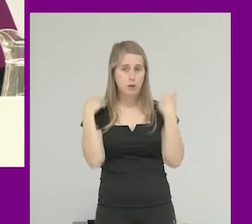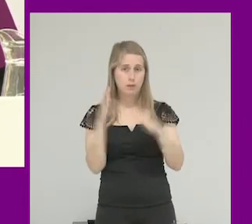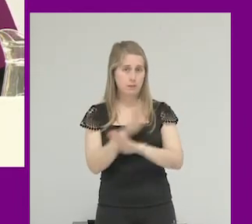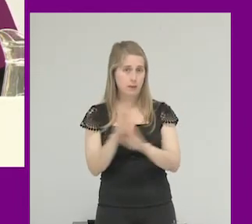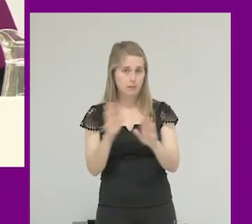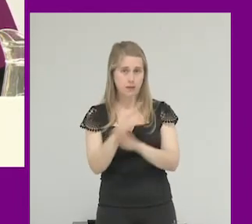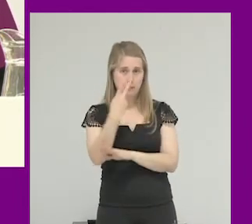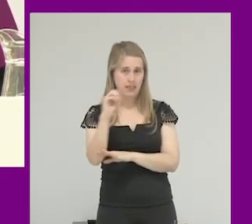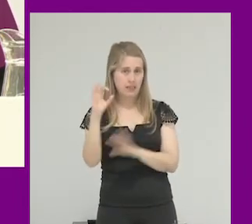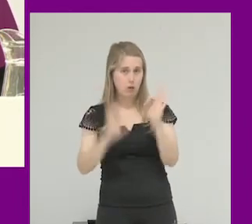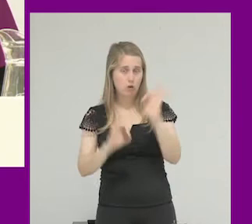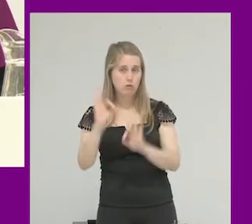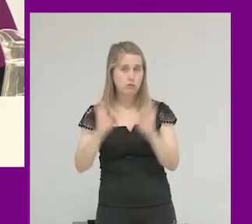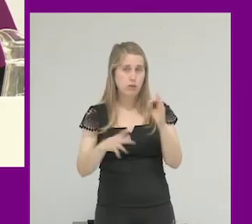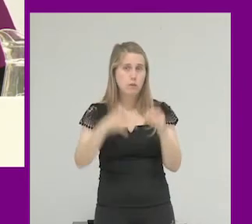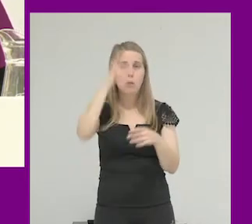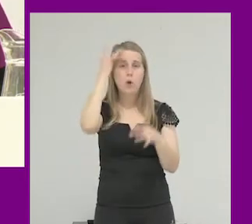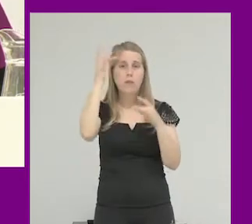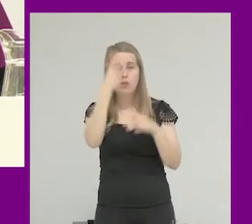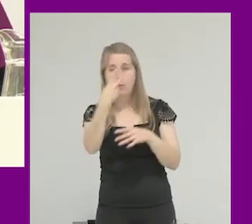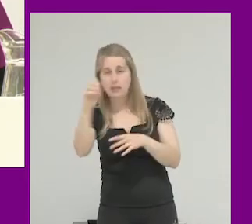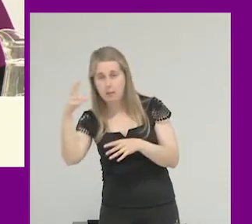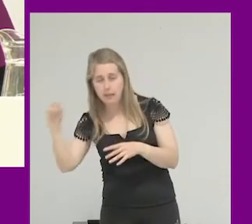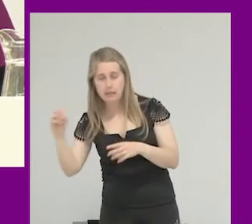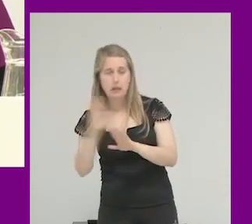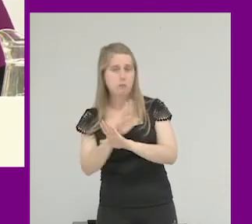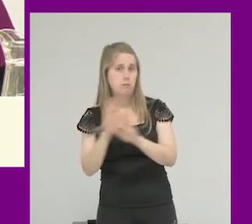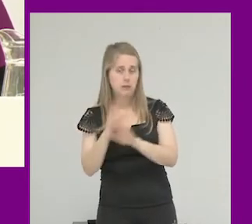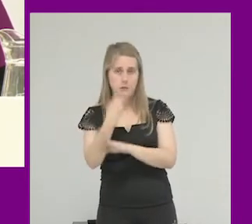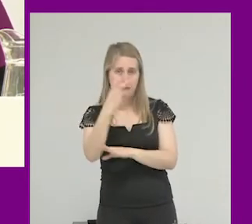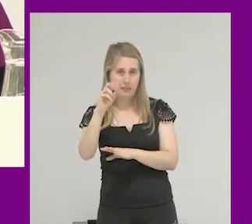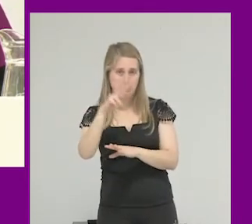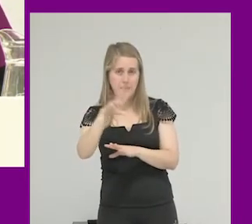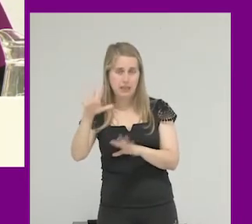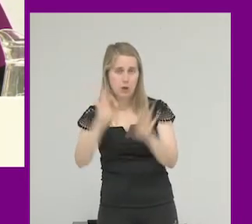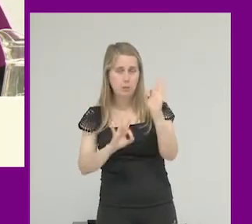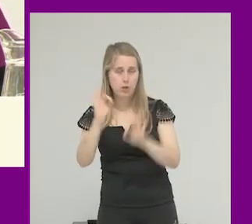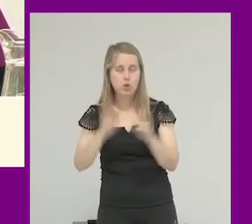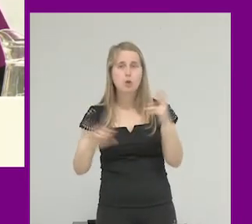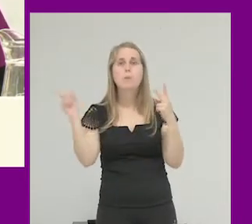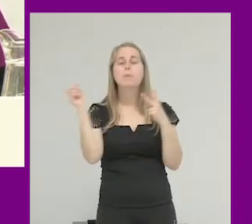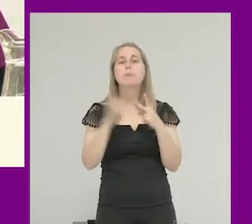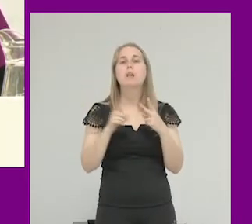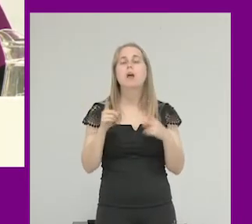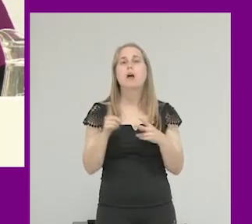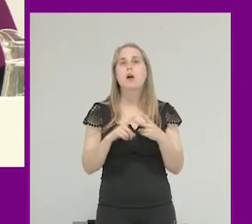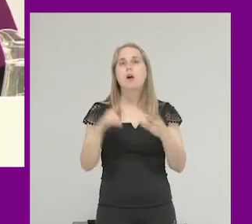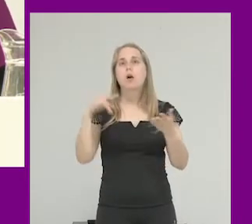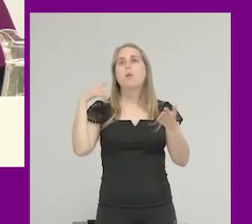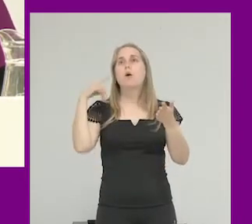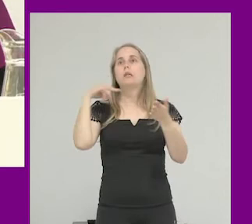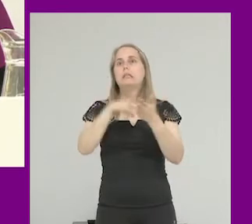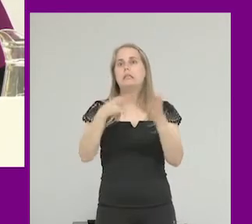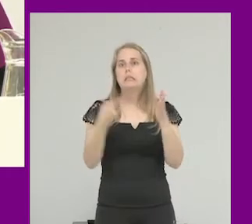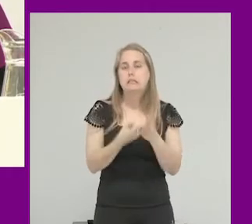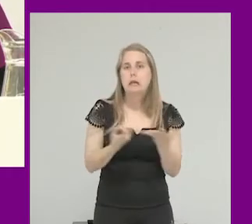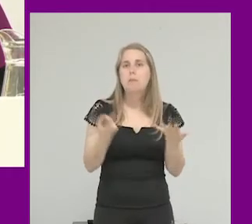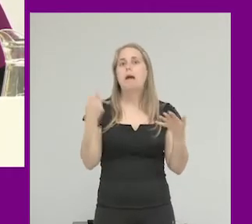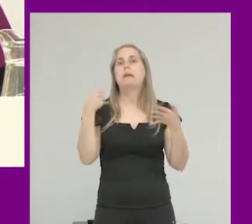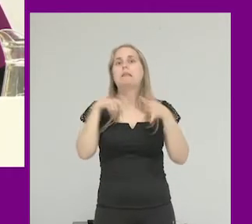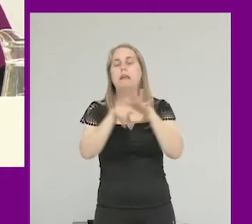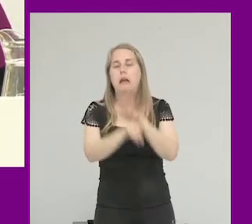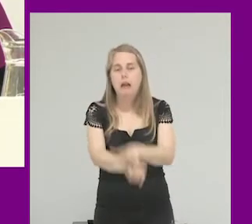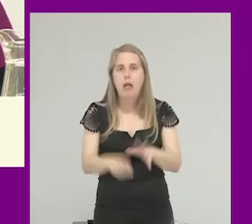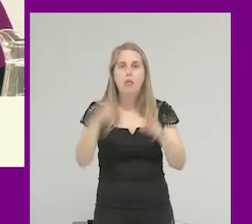de estos proyectos Horizonte 2020. Es necesario desarrollar un sistema integrado de indicadores de género para hacer